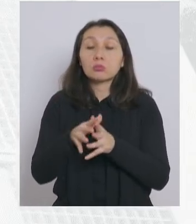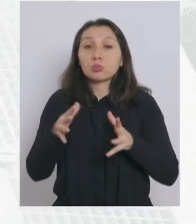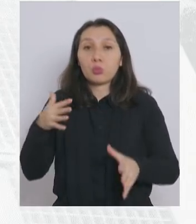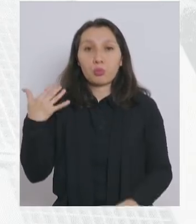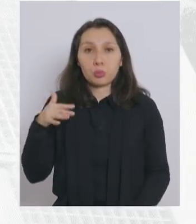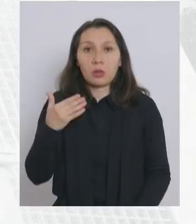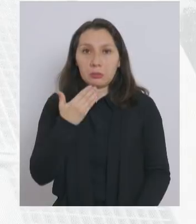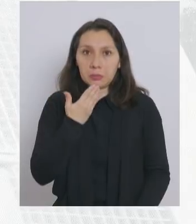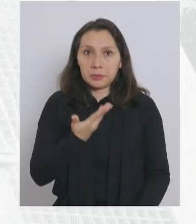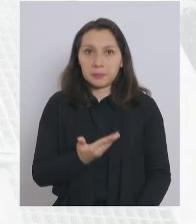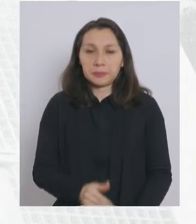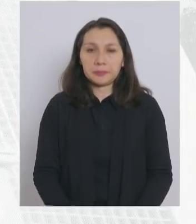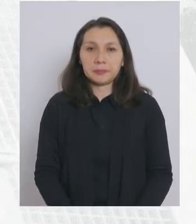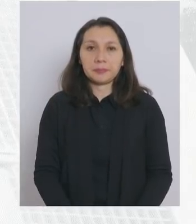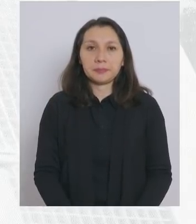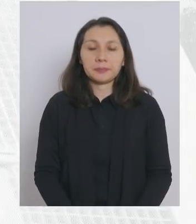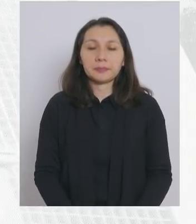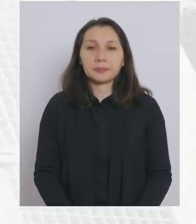importante.